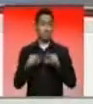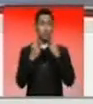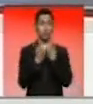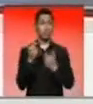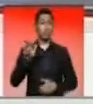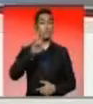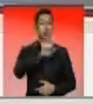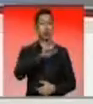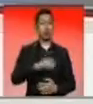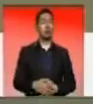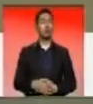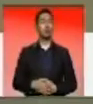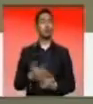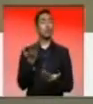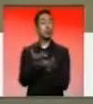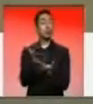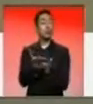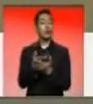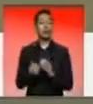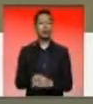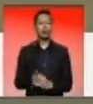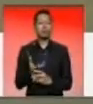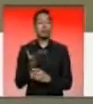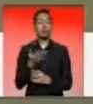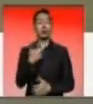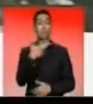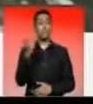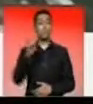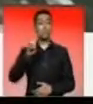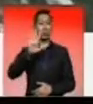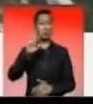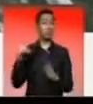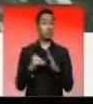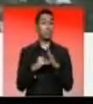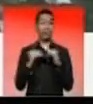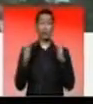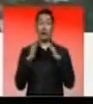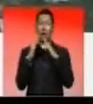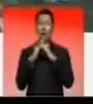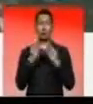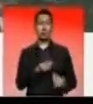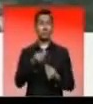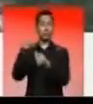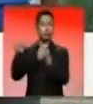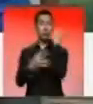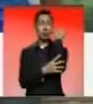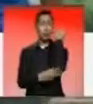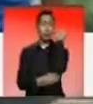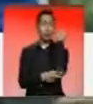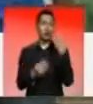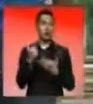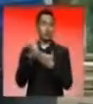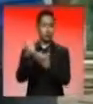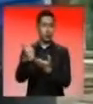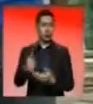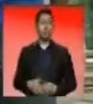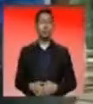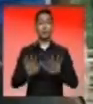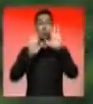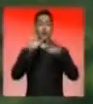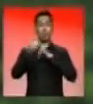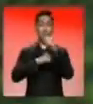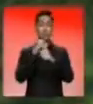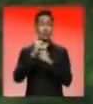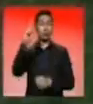Moreno, propone crear 325.000 viviendas para las personas más humildes. A lo largo de 10 años del